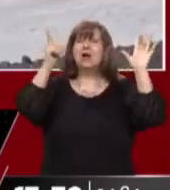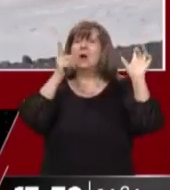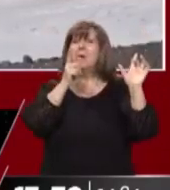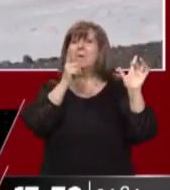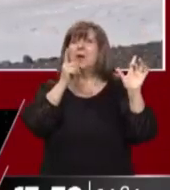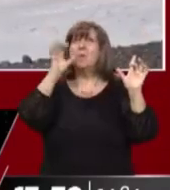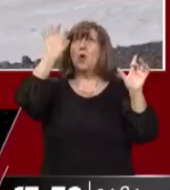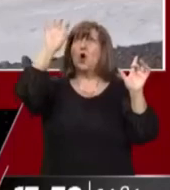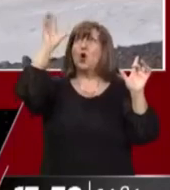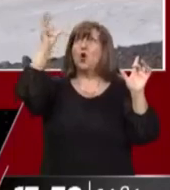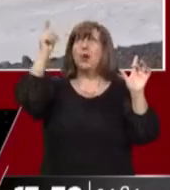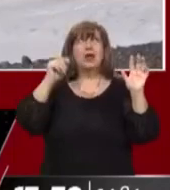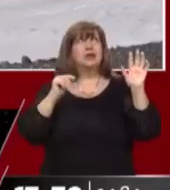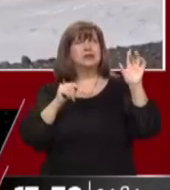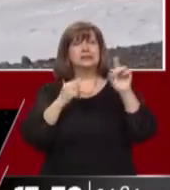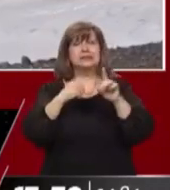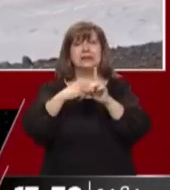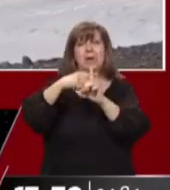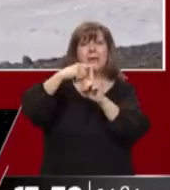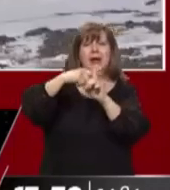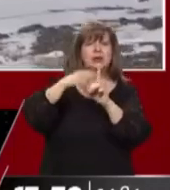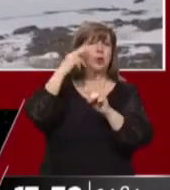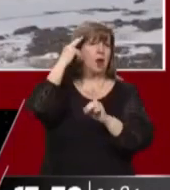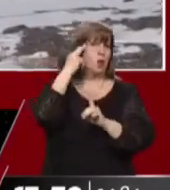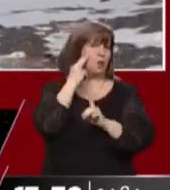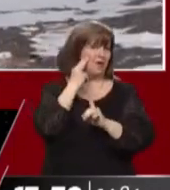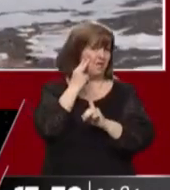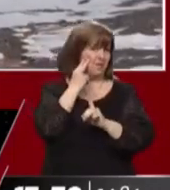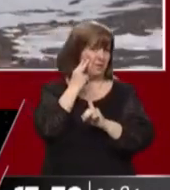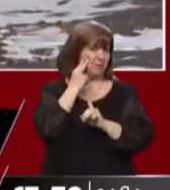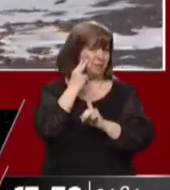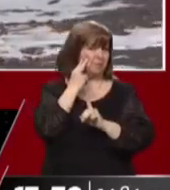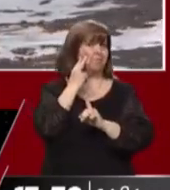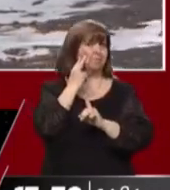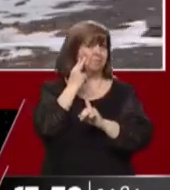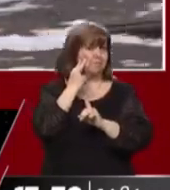parcialmente nublado y una temperatura de 9 grados es lo que tenemos aquí.